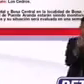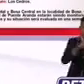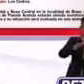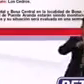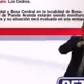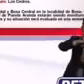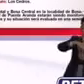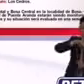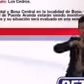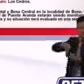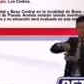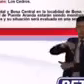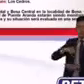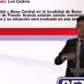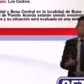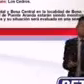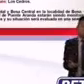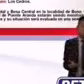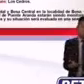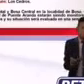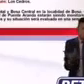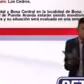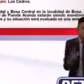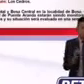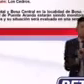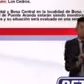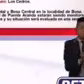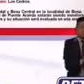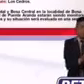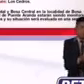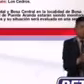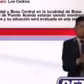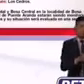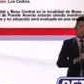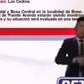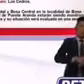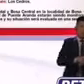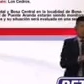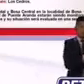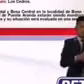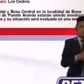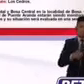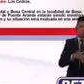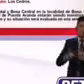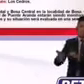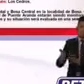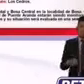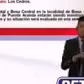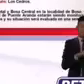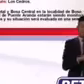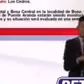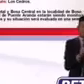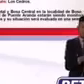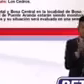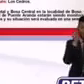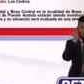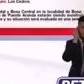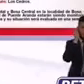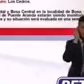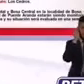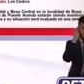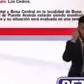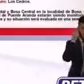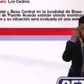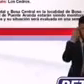superada. Y en las UPZs que hemos anunciado con alto nivel de